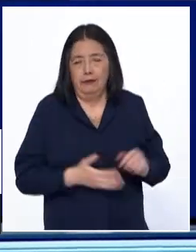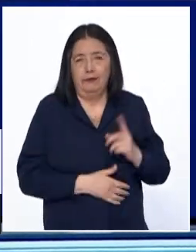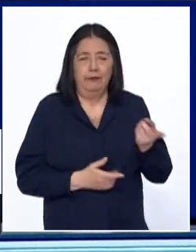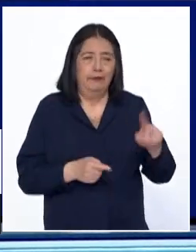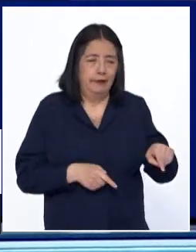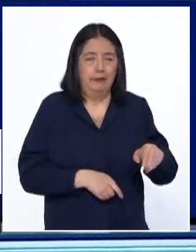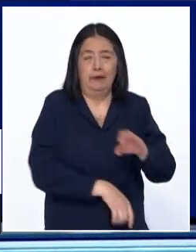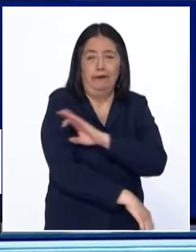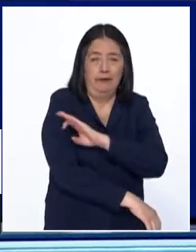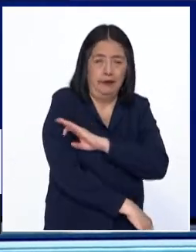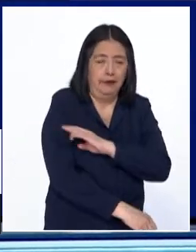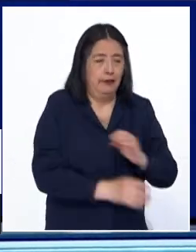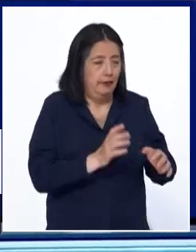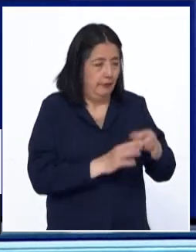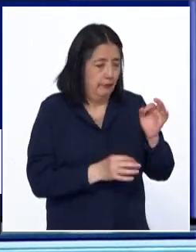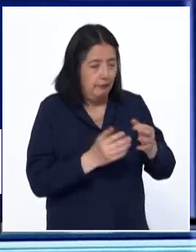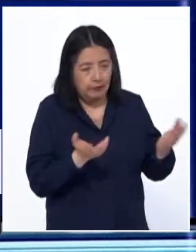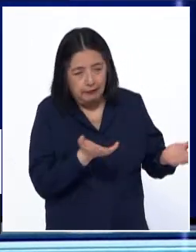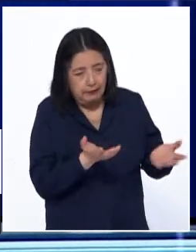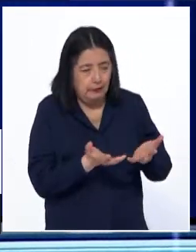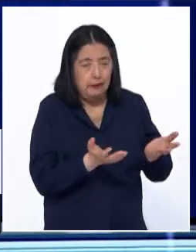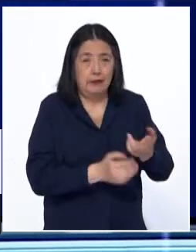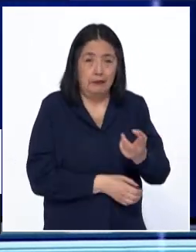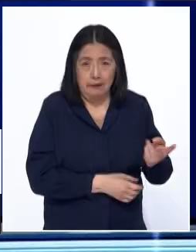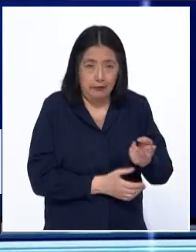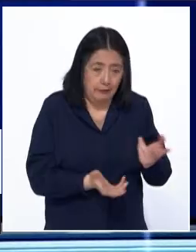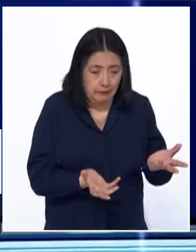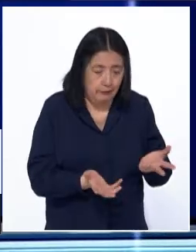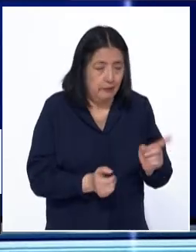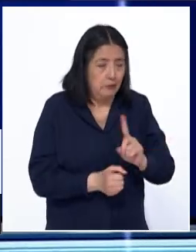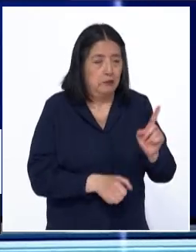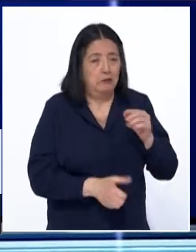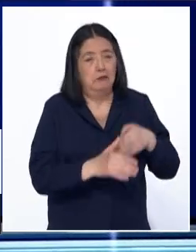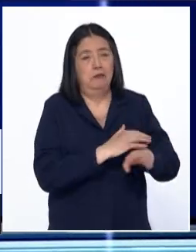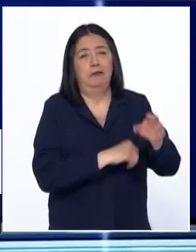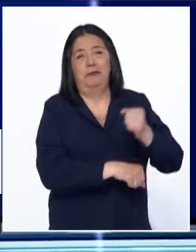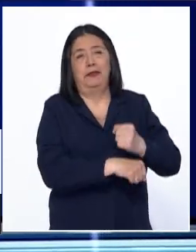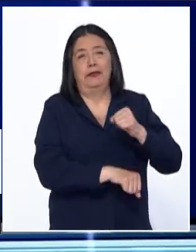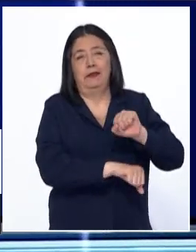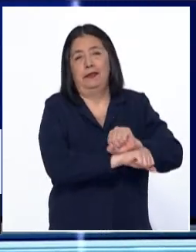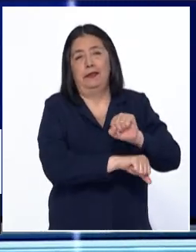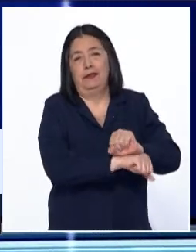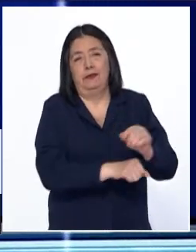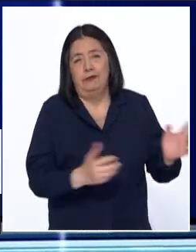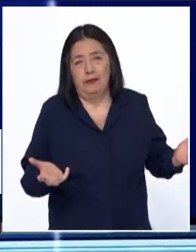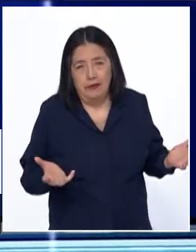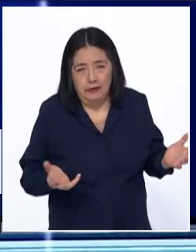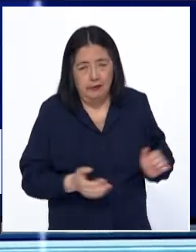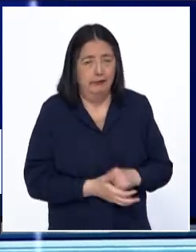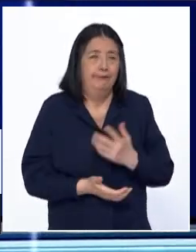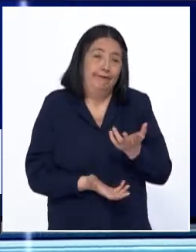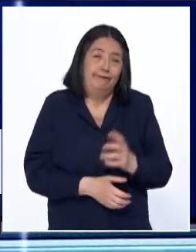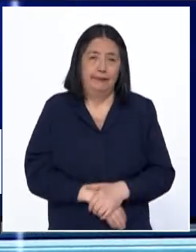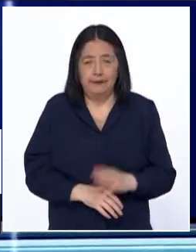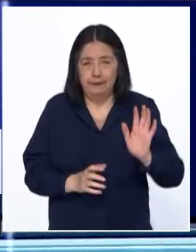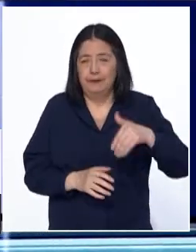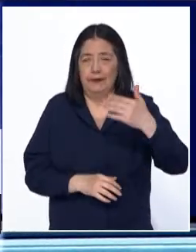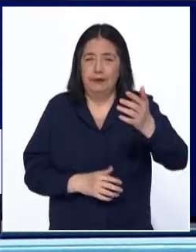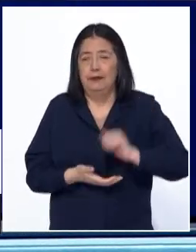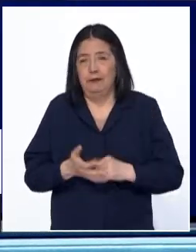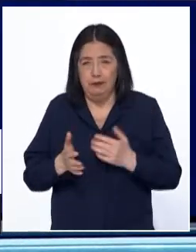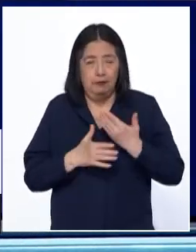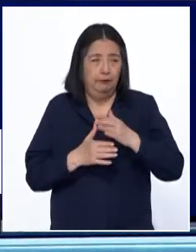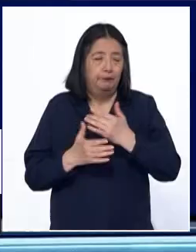entre la fiscalía y el poder judicial concretamente no meten preso al que debería estar preso. Más adelante vamos